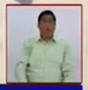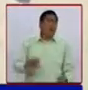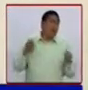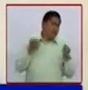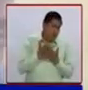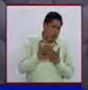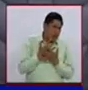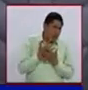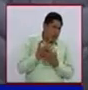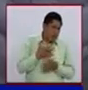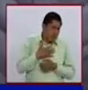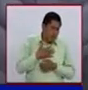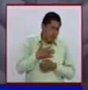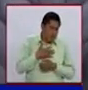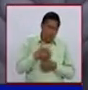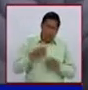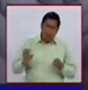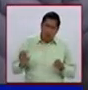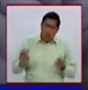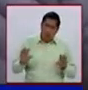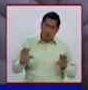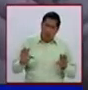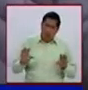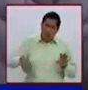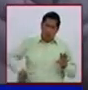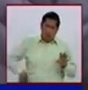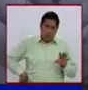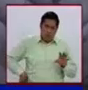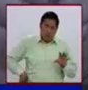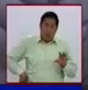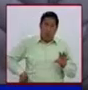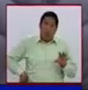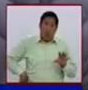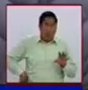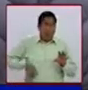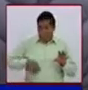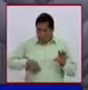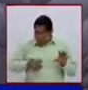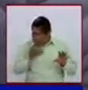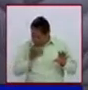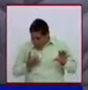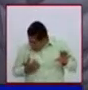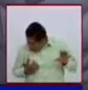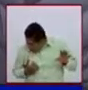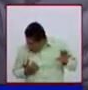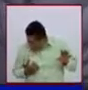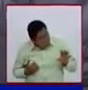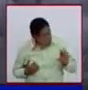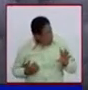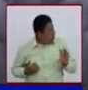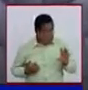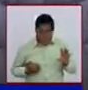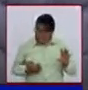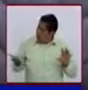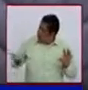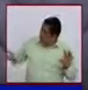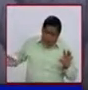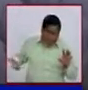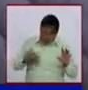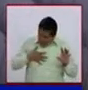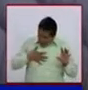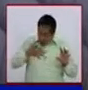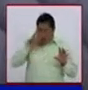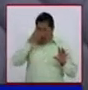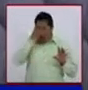Temo la verdad, porque hasta aquí mi parlante me han robado aquí. Y estando yo aquí todavía, y un ratito yo me distraigo, estoy atendiendo la